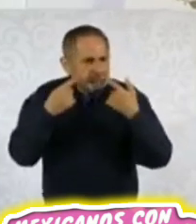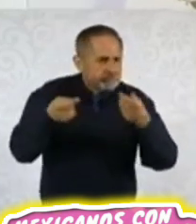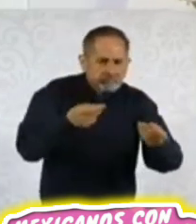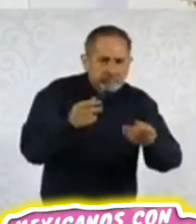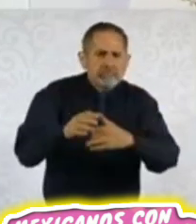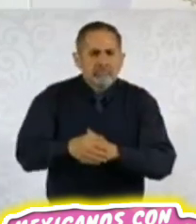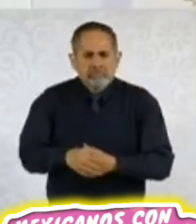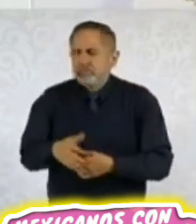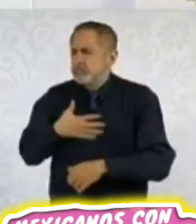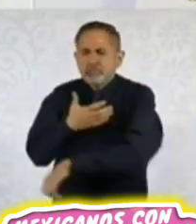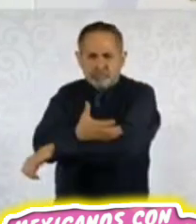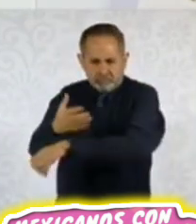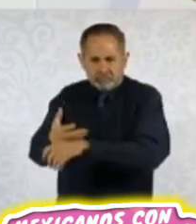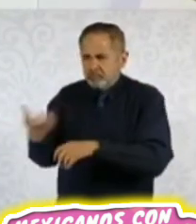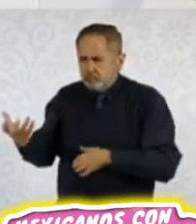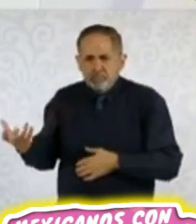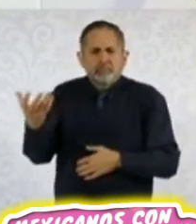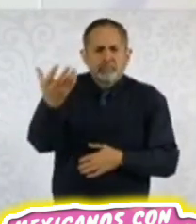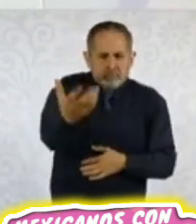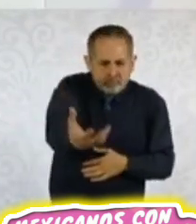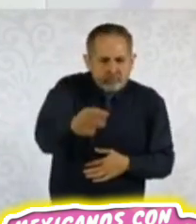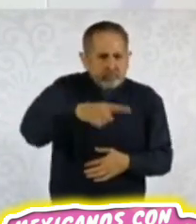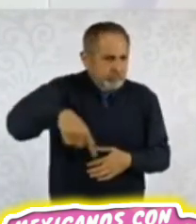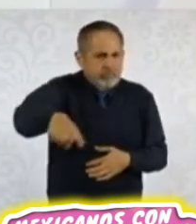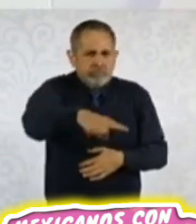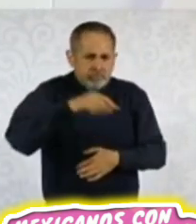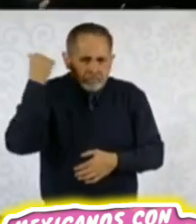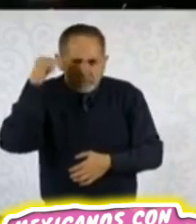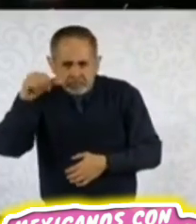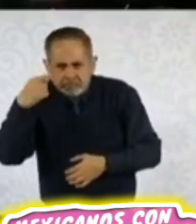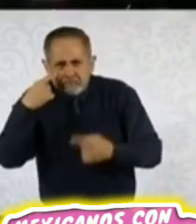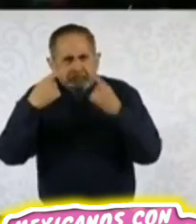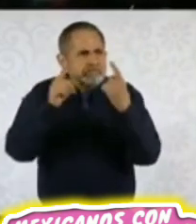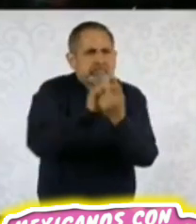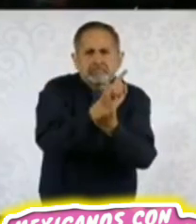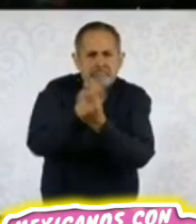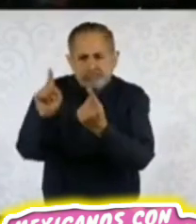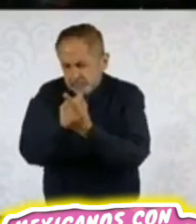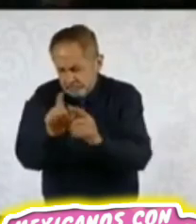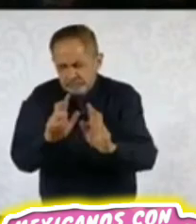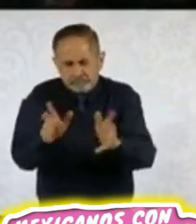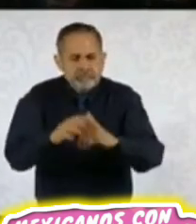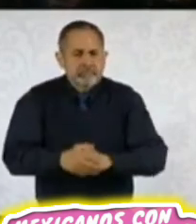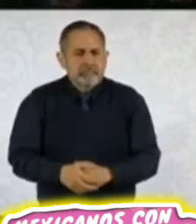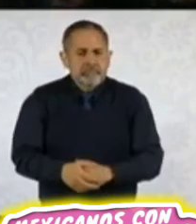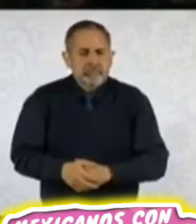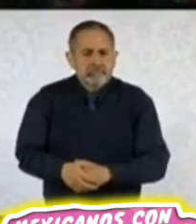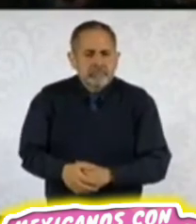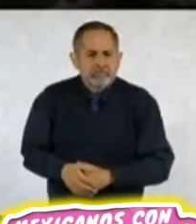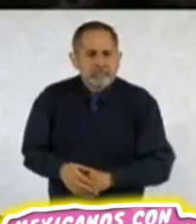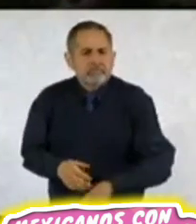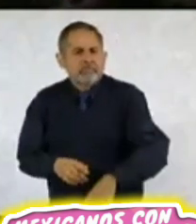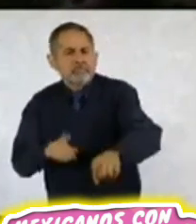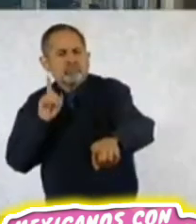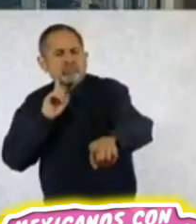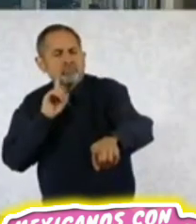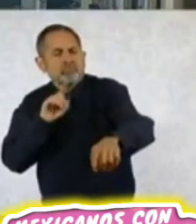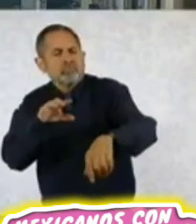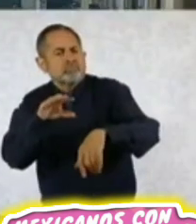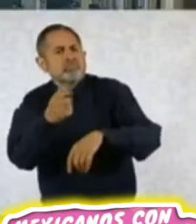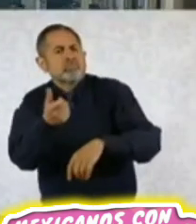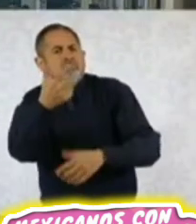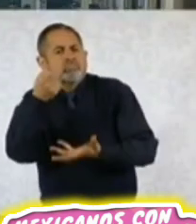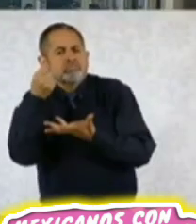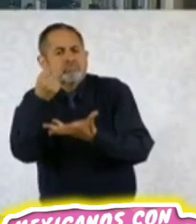Están los compañeros visitando a los damnificados. Doctora, ¿tienen un estimado de cuánto van a destinar